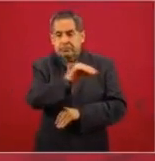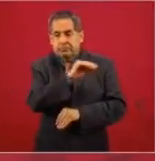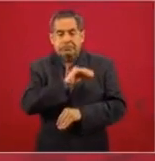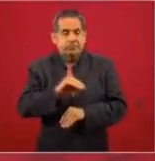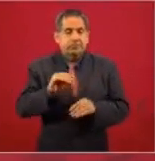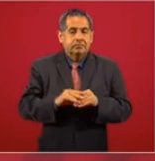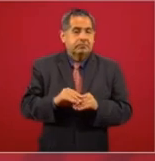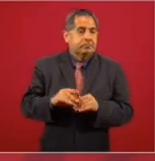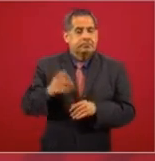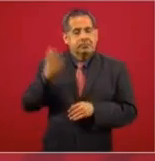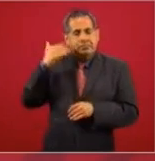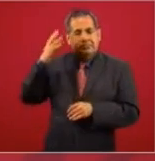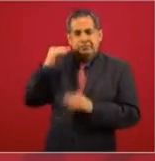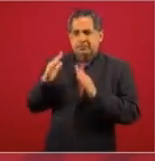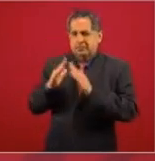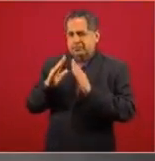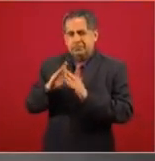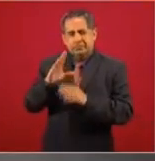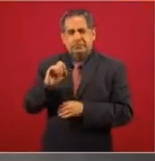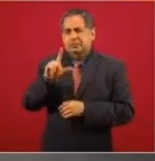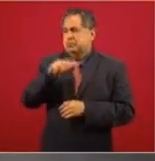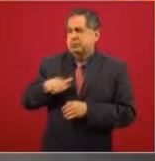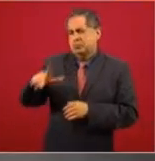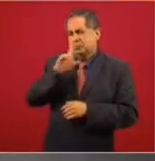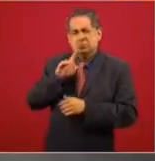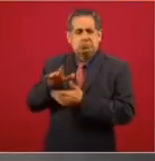De la casa de la colonia